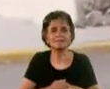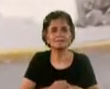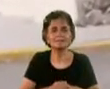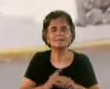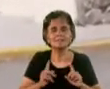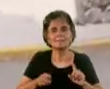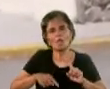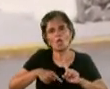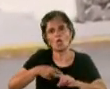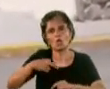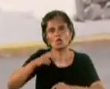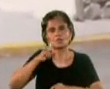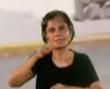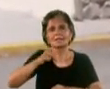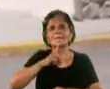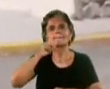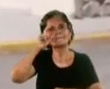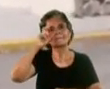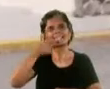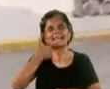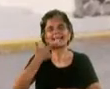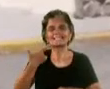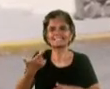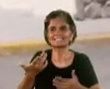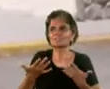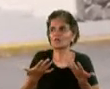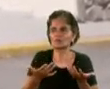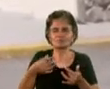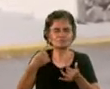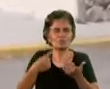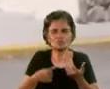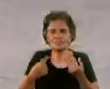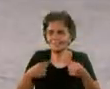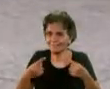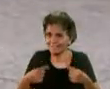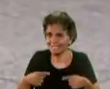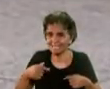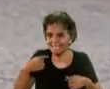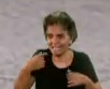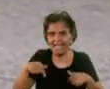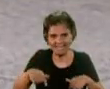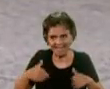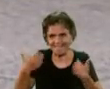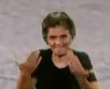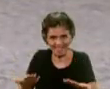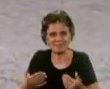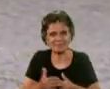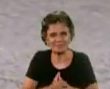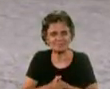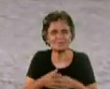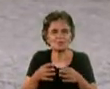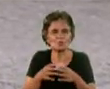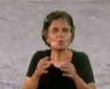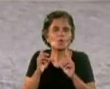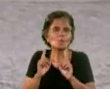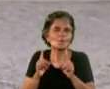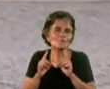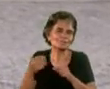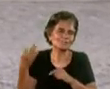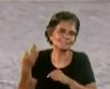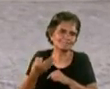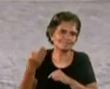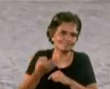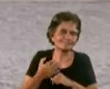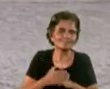el pilates, para la parte aeróbica, step, todas esas cosas lo proporcionamos. Tenemos un gran grupo de profesores a disposición